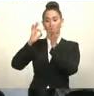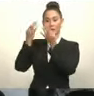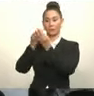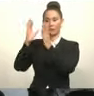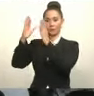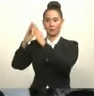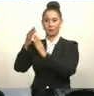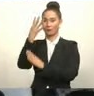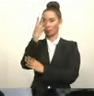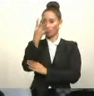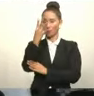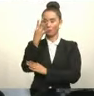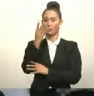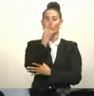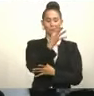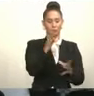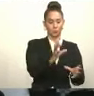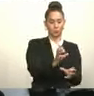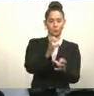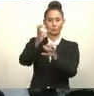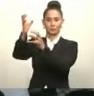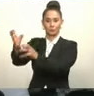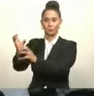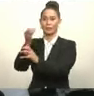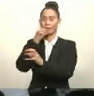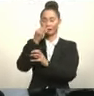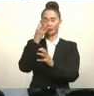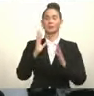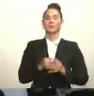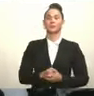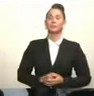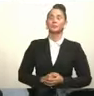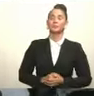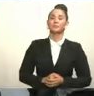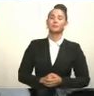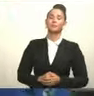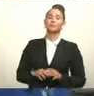cuatro hijos, va a recibir cuatro raciones de alimentos.